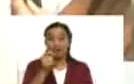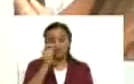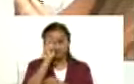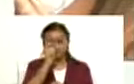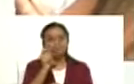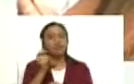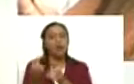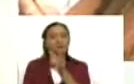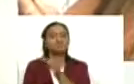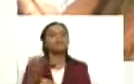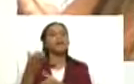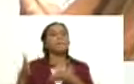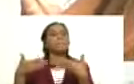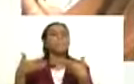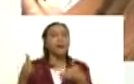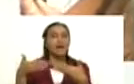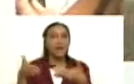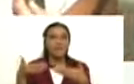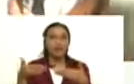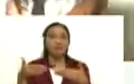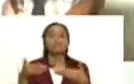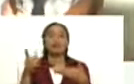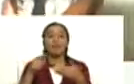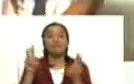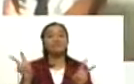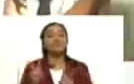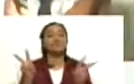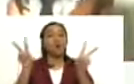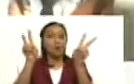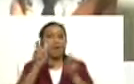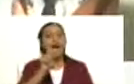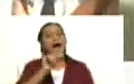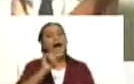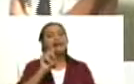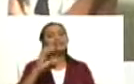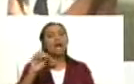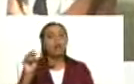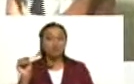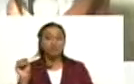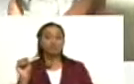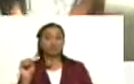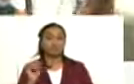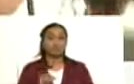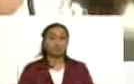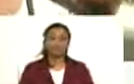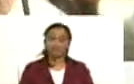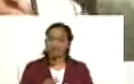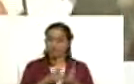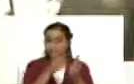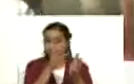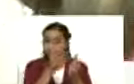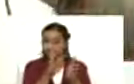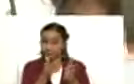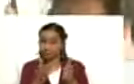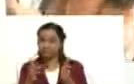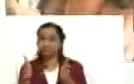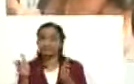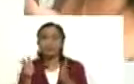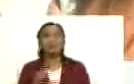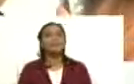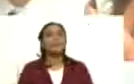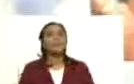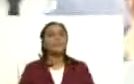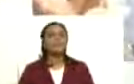los 200 años de la victoria de Ayacucho. Estamos en tiempo de bicentenario, es nuestro tiempo, pues. Rangón Sablen propone la creación de un